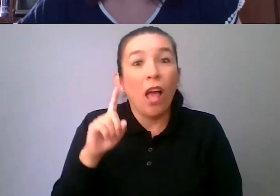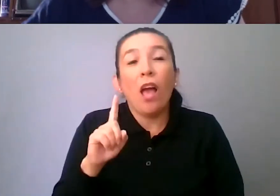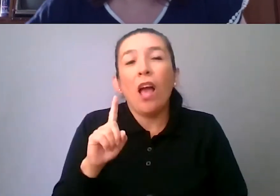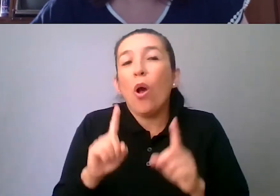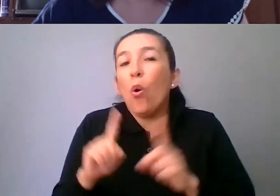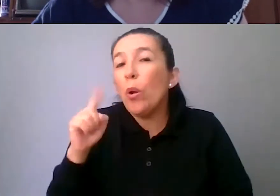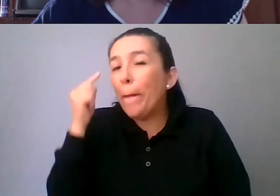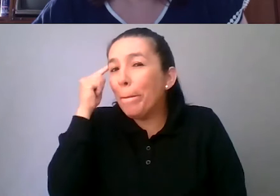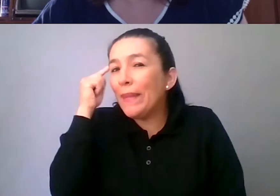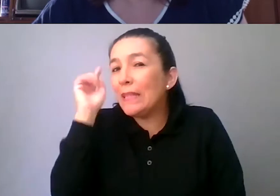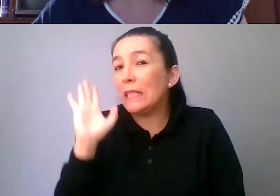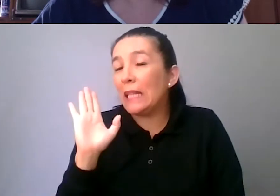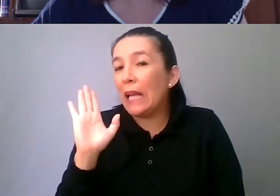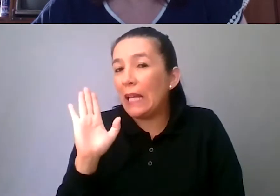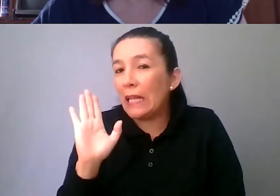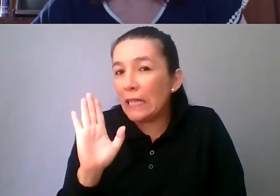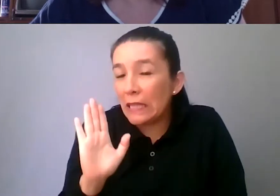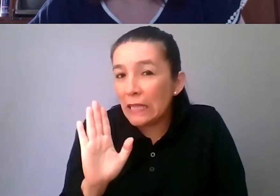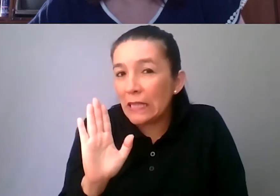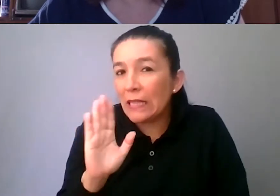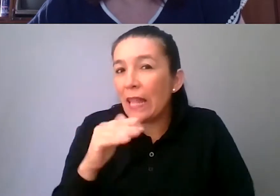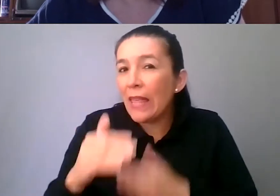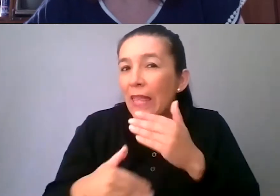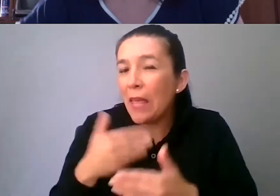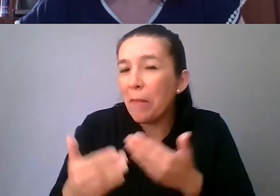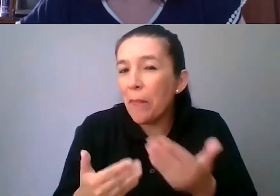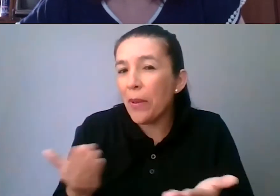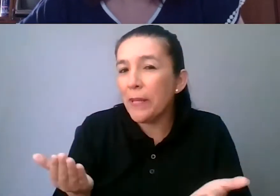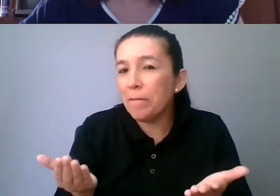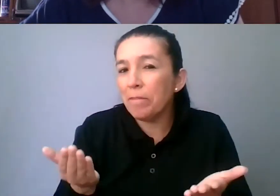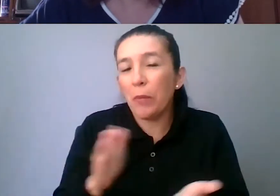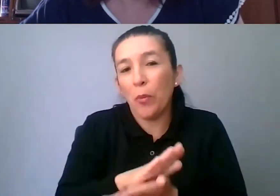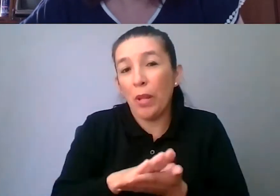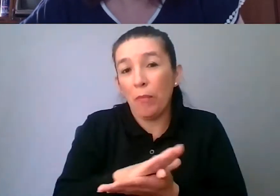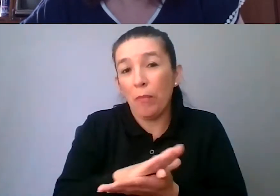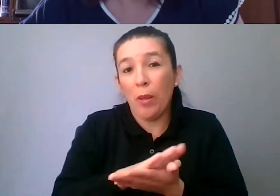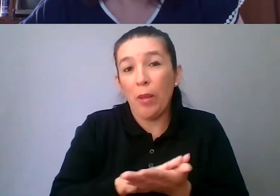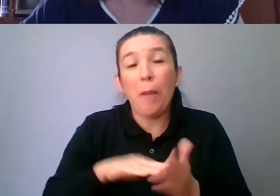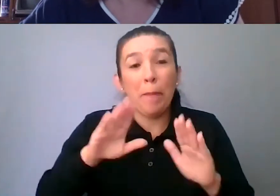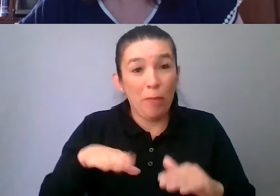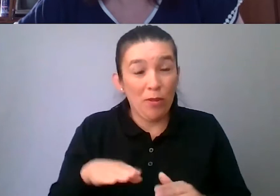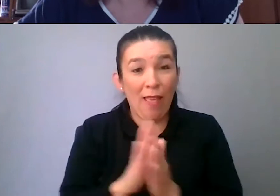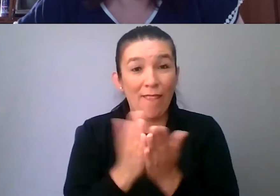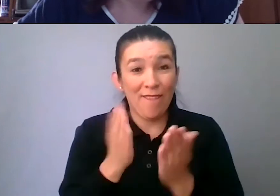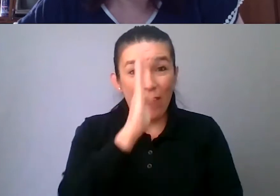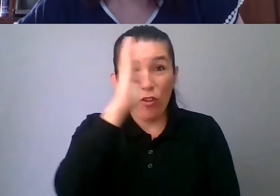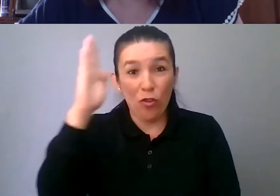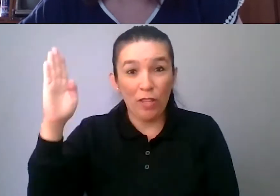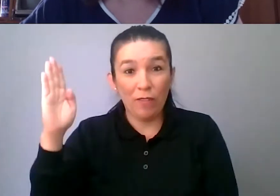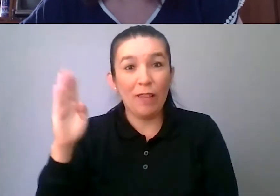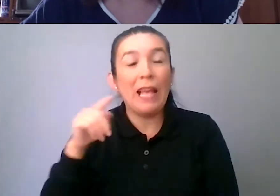percepciones quedan y decantan finalmente en que, por ejemplo, en el mismo espacio de la Biblioteca Nacional, la cultura del